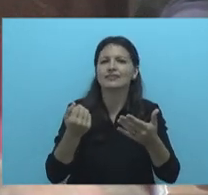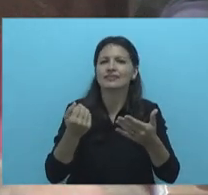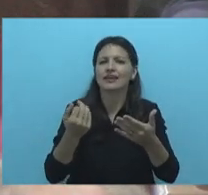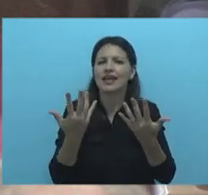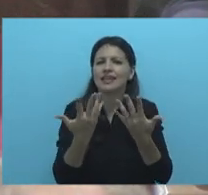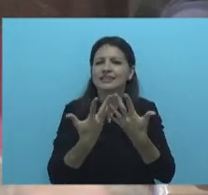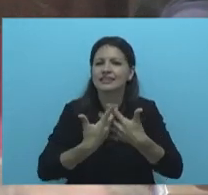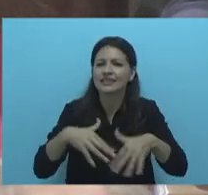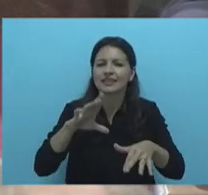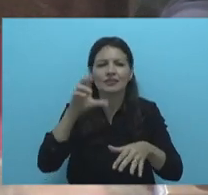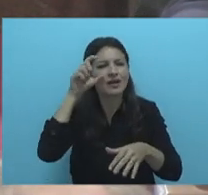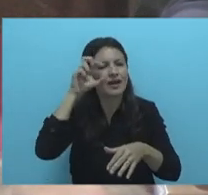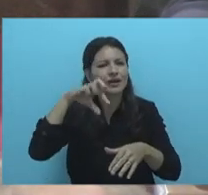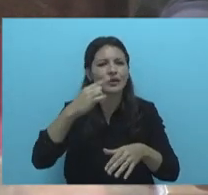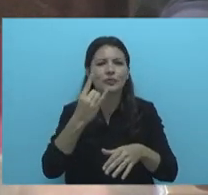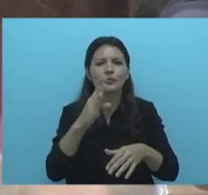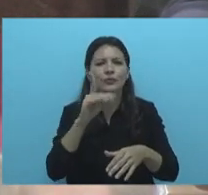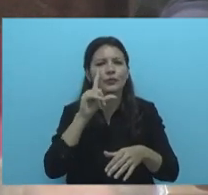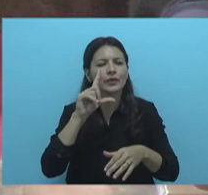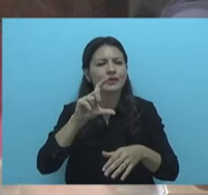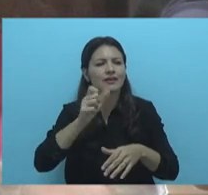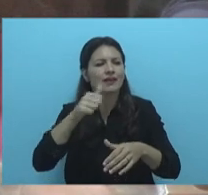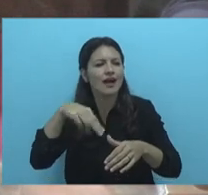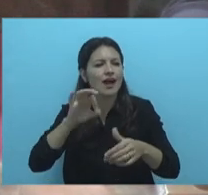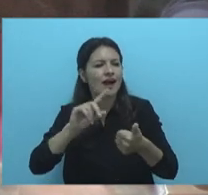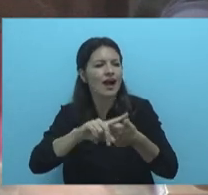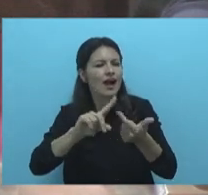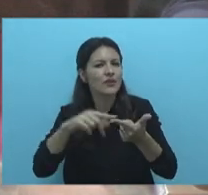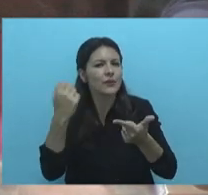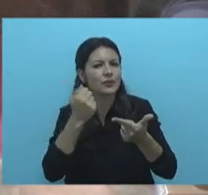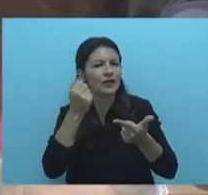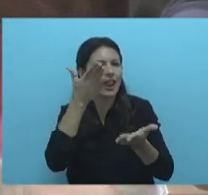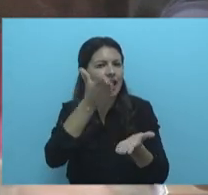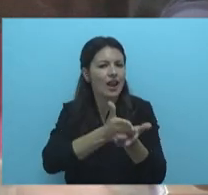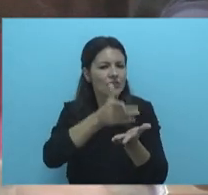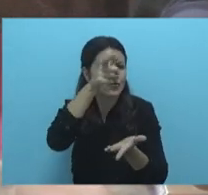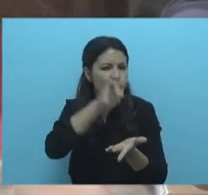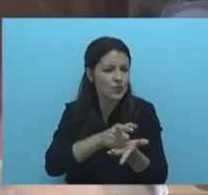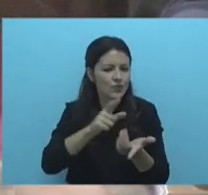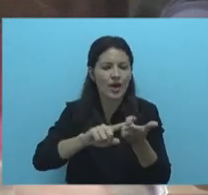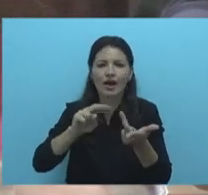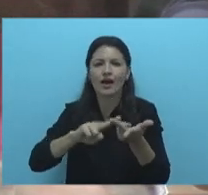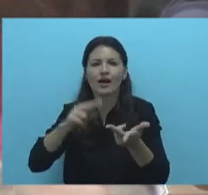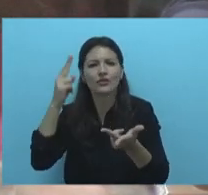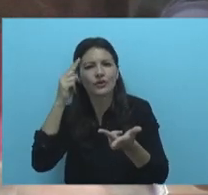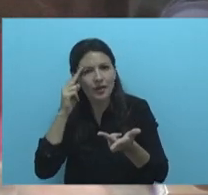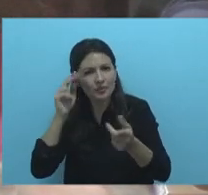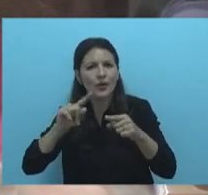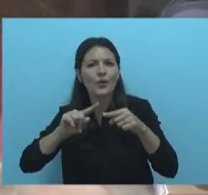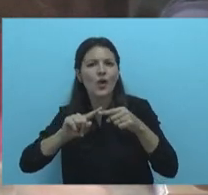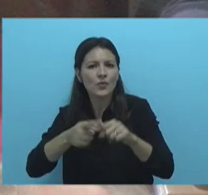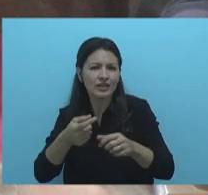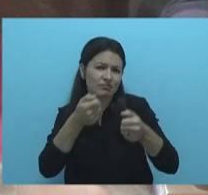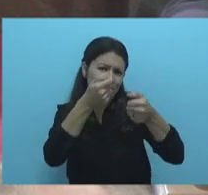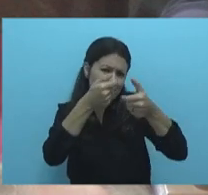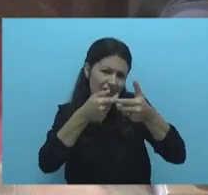la plena vigencia de los derechos humanos, la tolerancia política. Y para no entrar en palabras